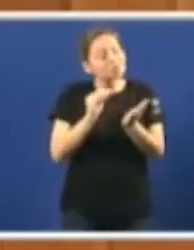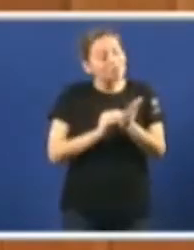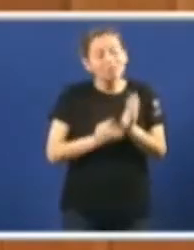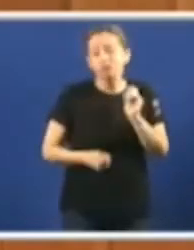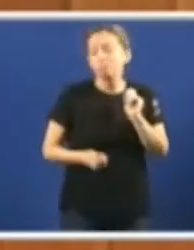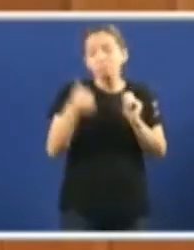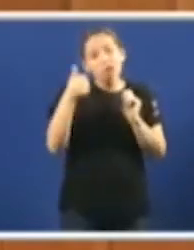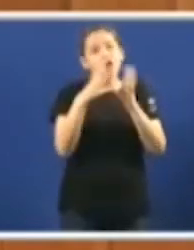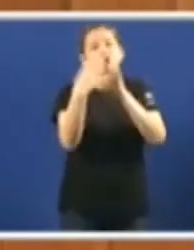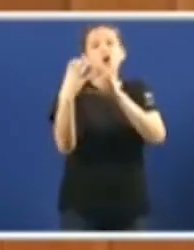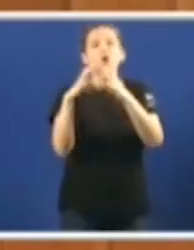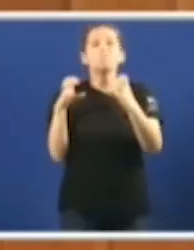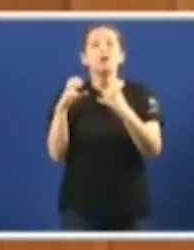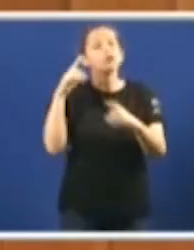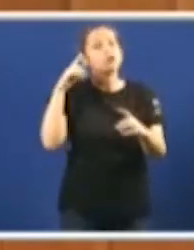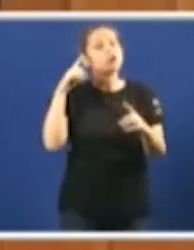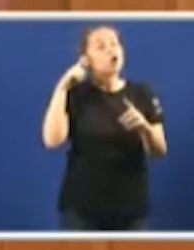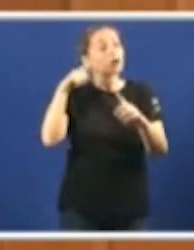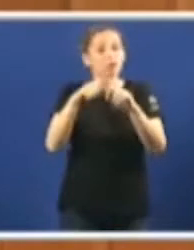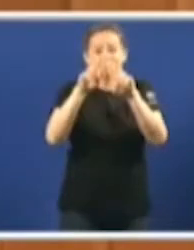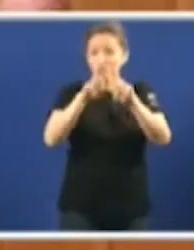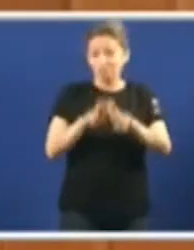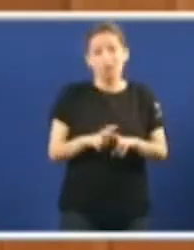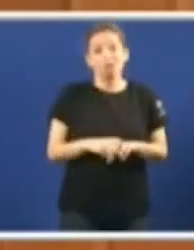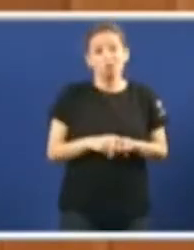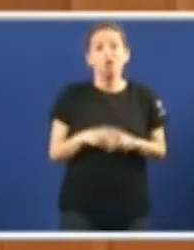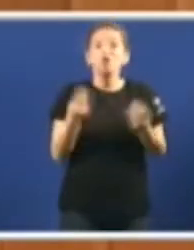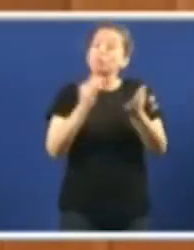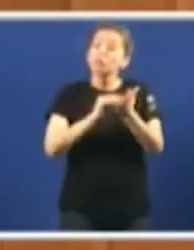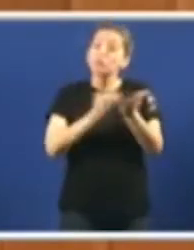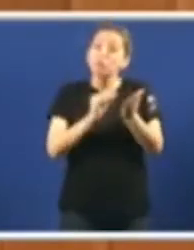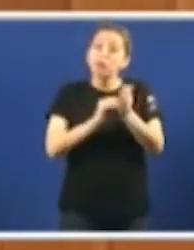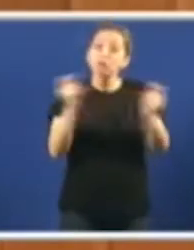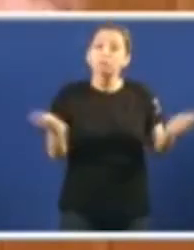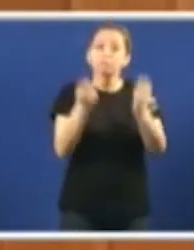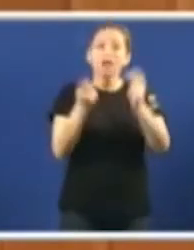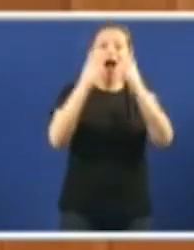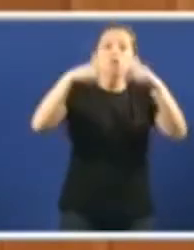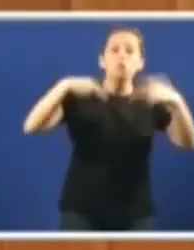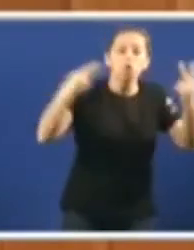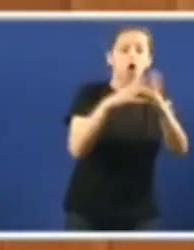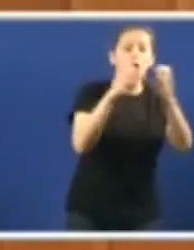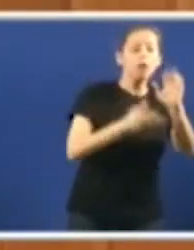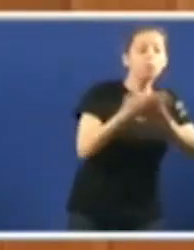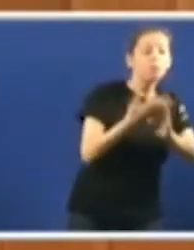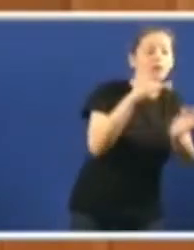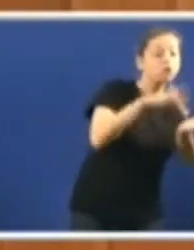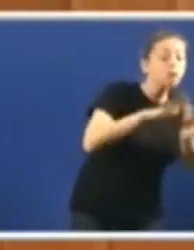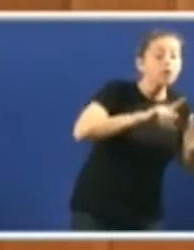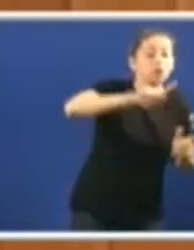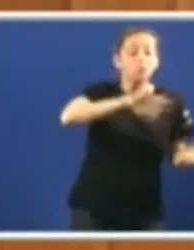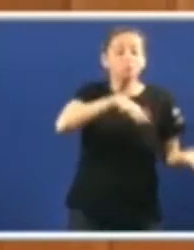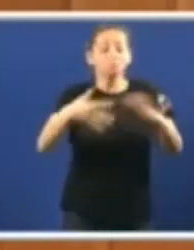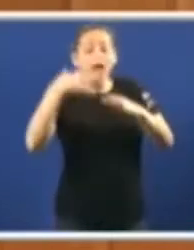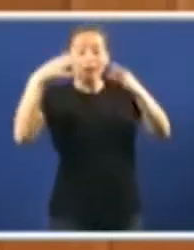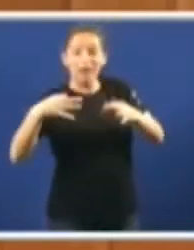máis convenios de investigación, e moitas veces se anuncian estes convenios de investigación, pero despois na práctica non se concretan e non